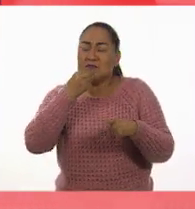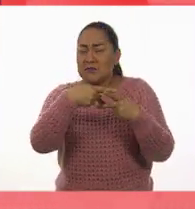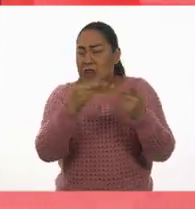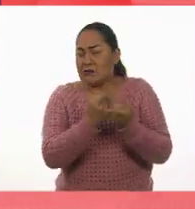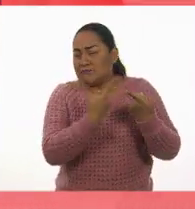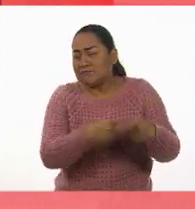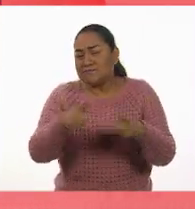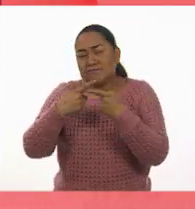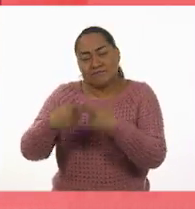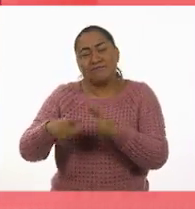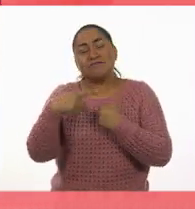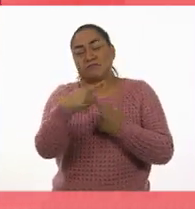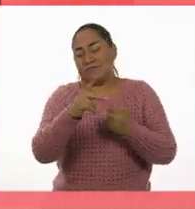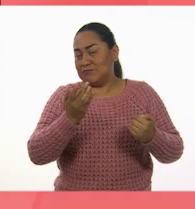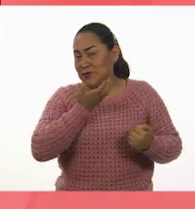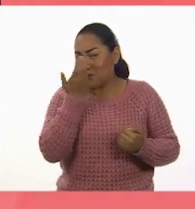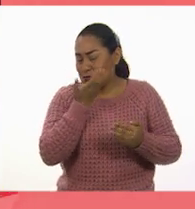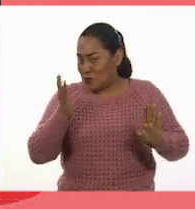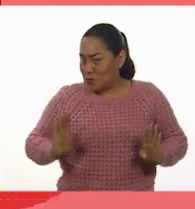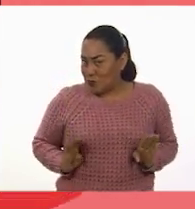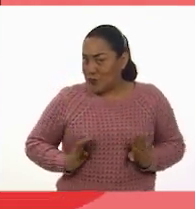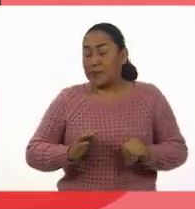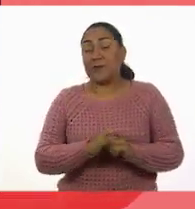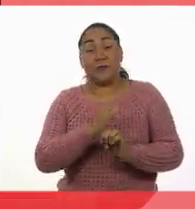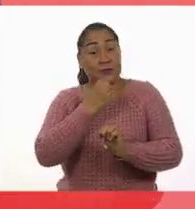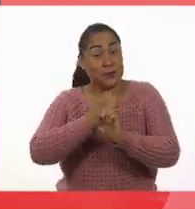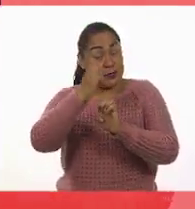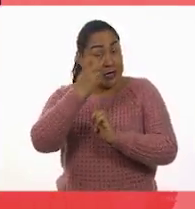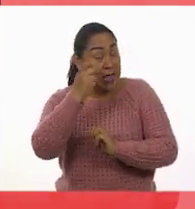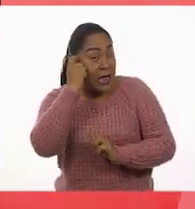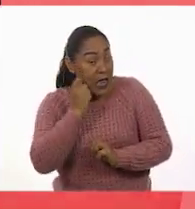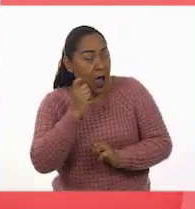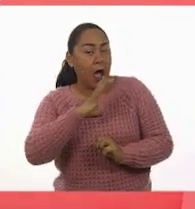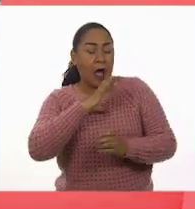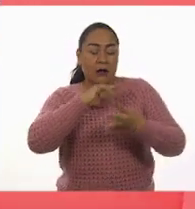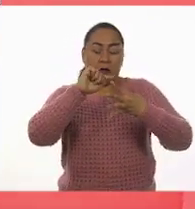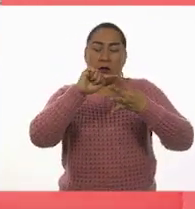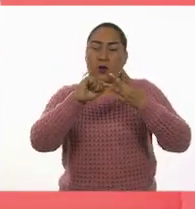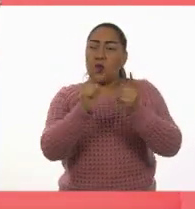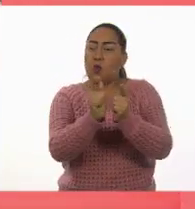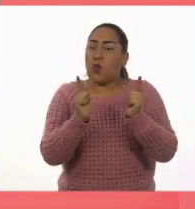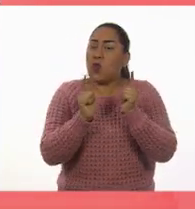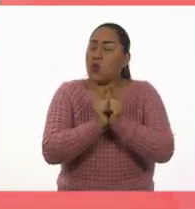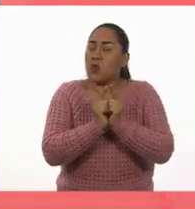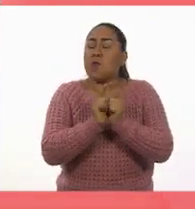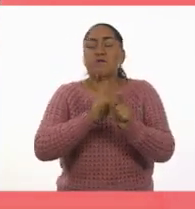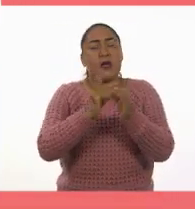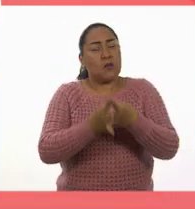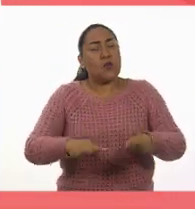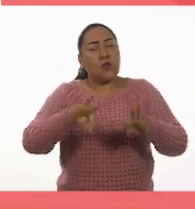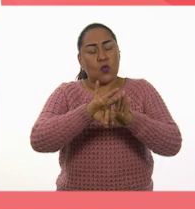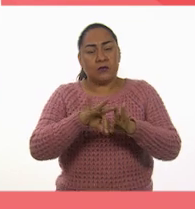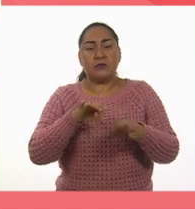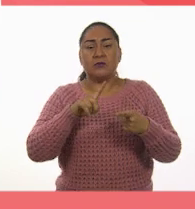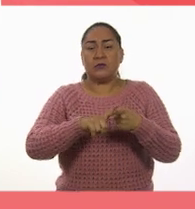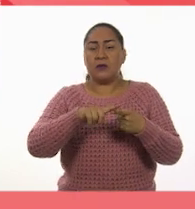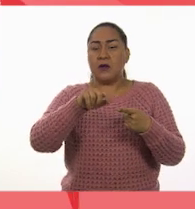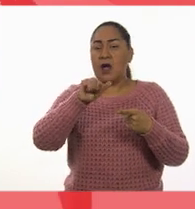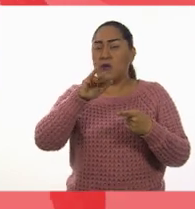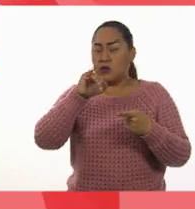forman parte de la oferta culinaria. En el estado prevalecen 4 grupos étnicos representativos: